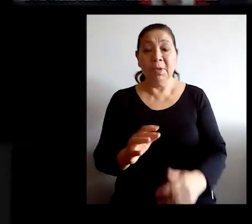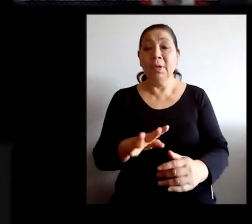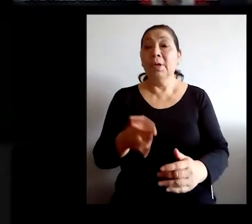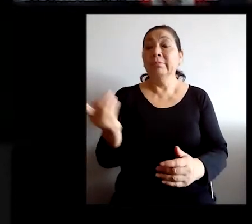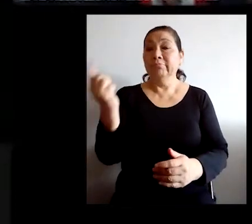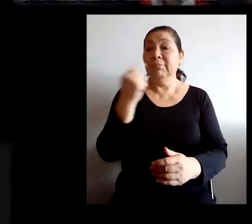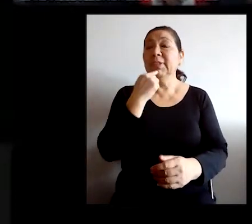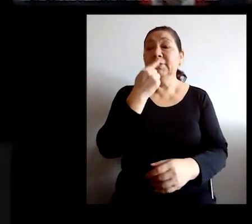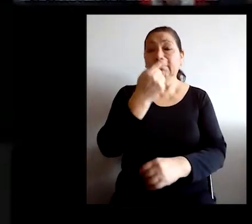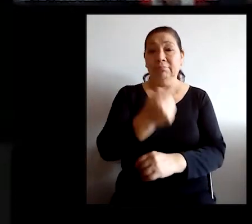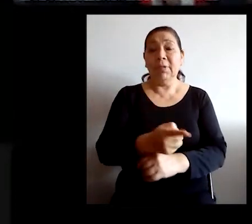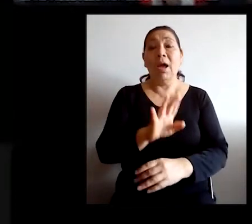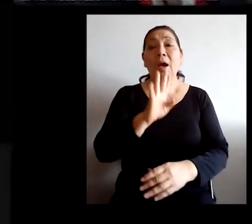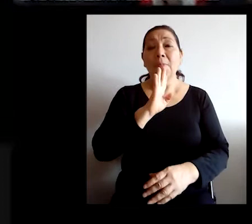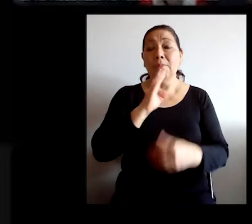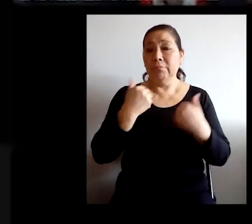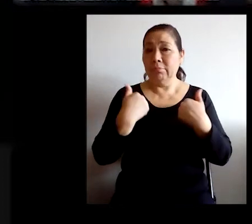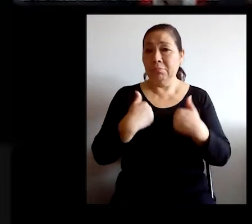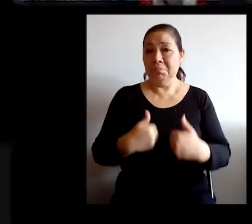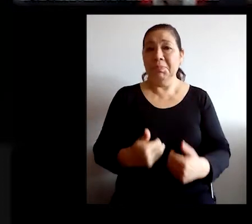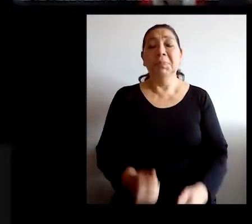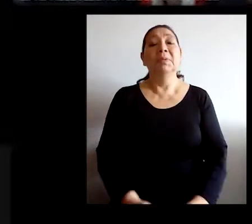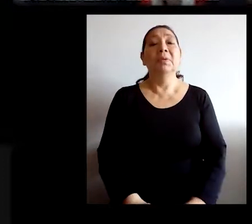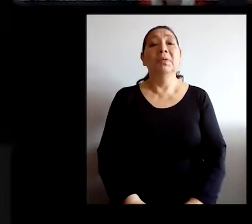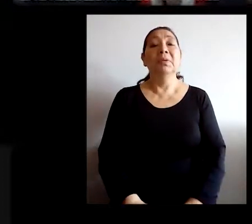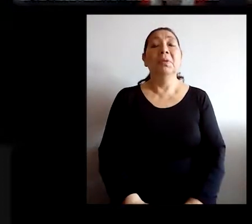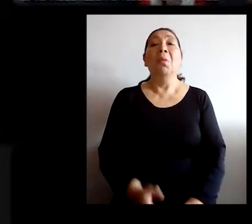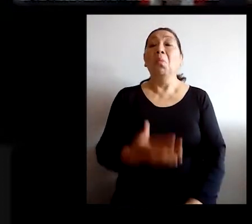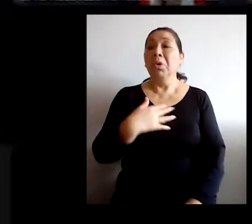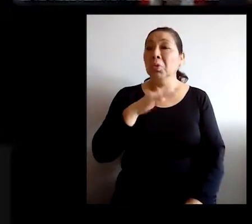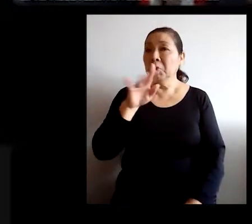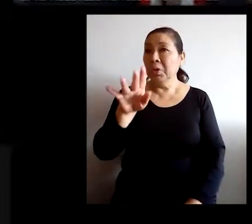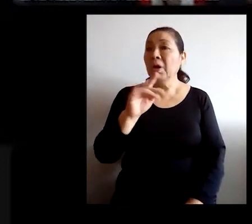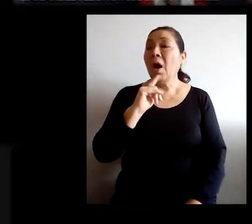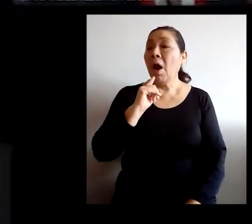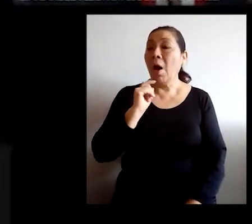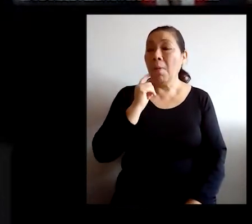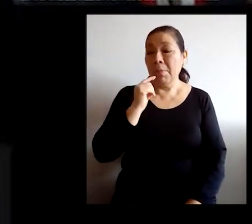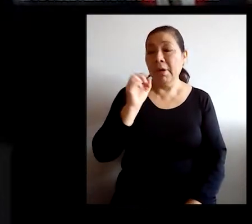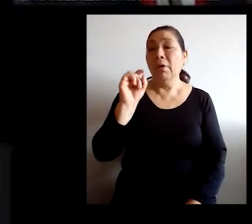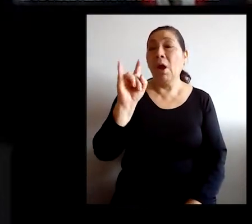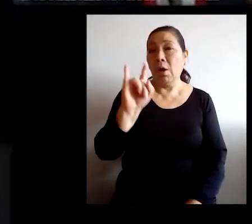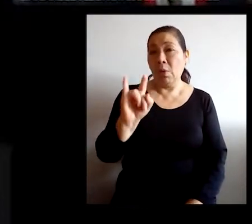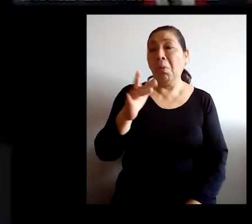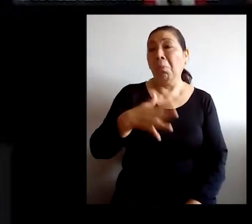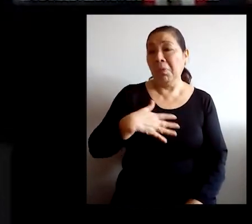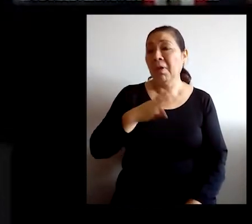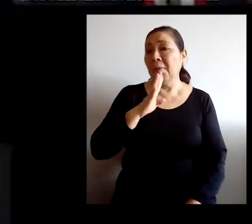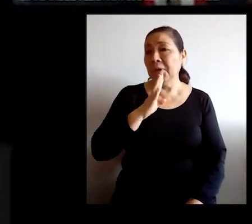Abogado de la parte demandante, Juan Monroy, ¿puede hacer uso de la palabra?